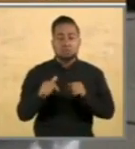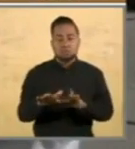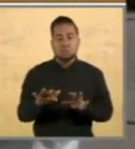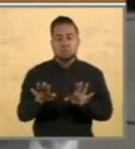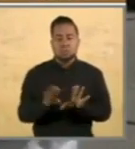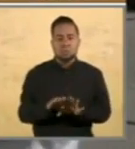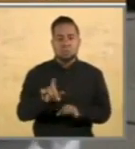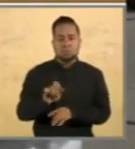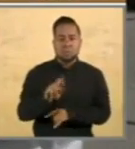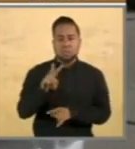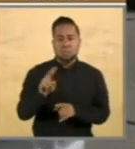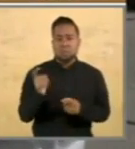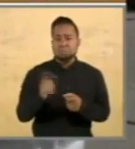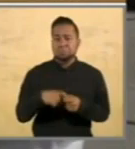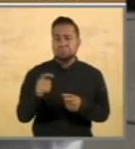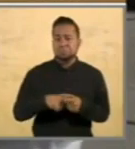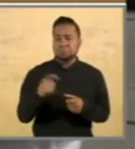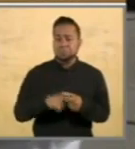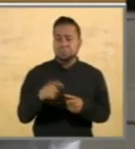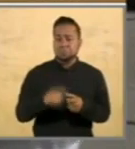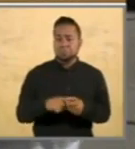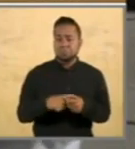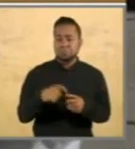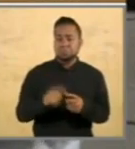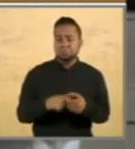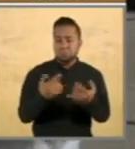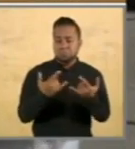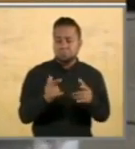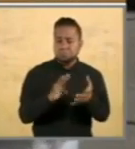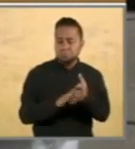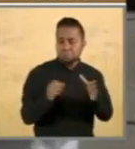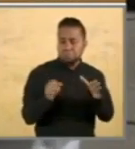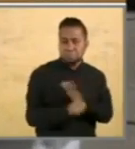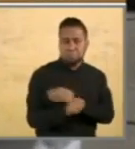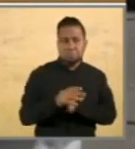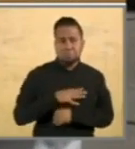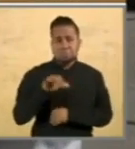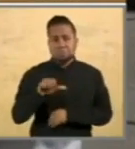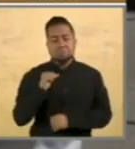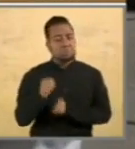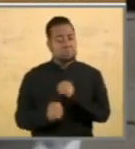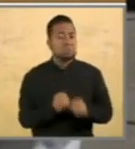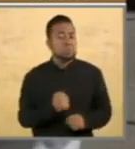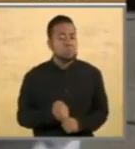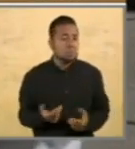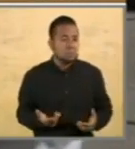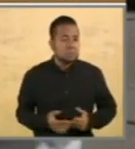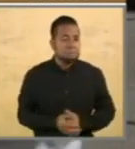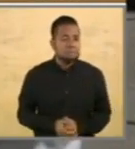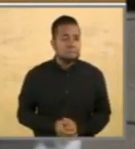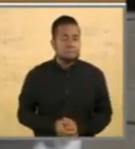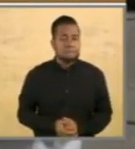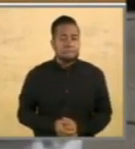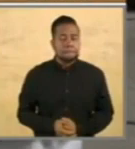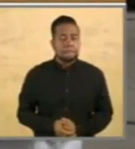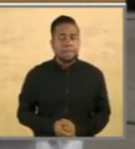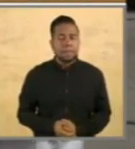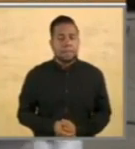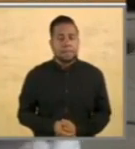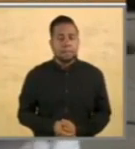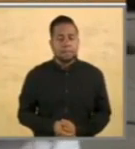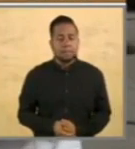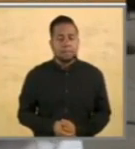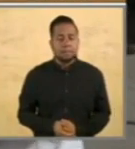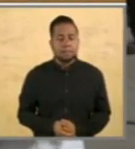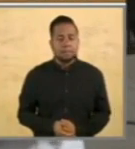como 22 ingresos y en ese entonces tenía como 16 años sí Ah bueno